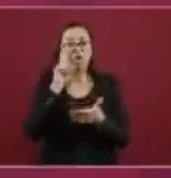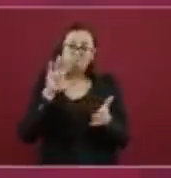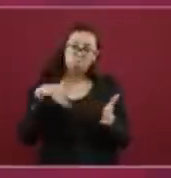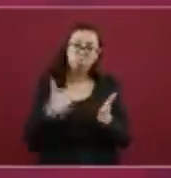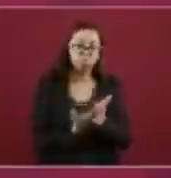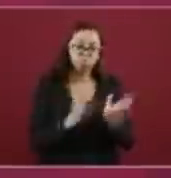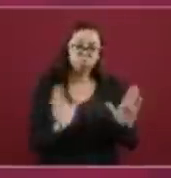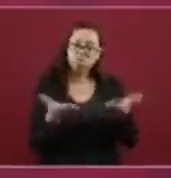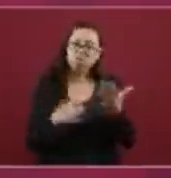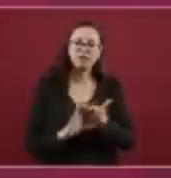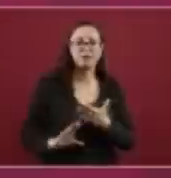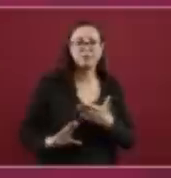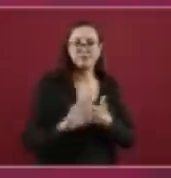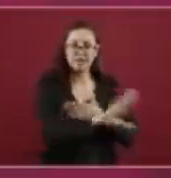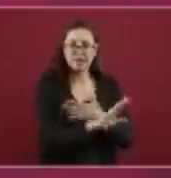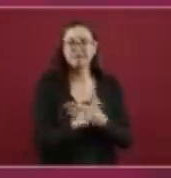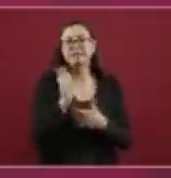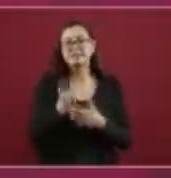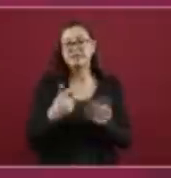campaña preventiva.